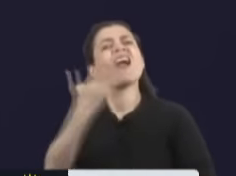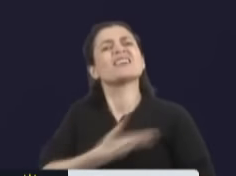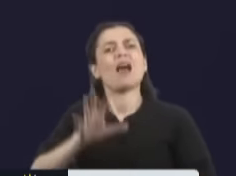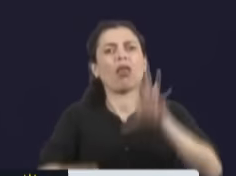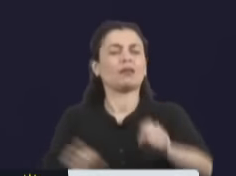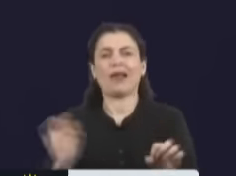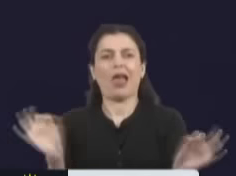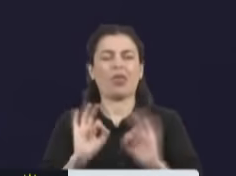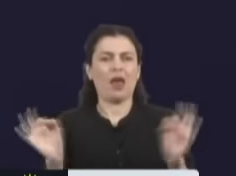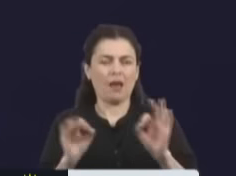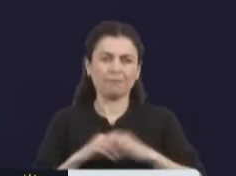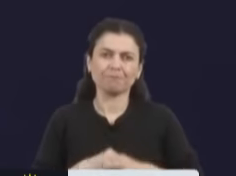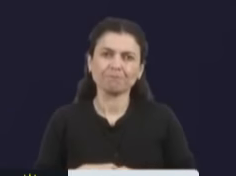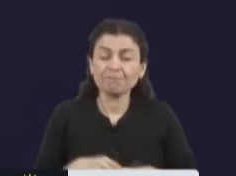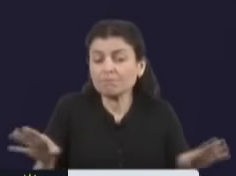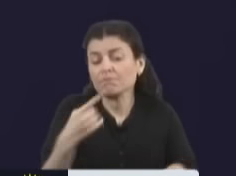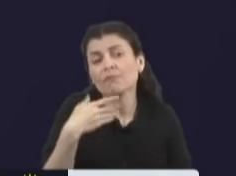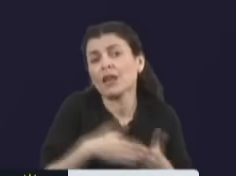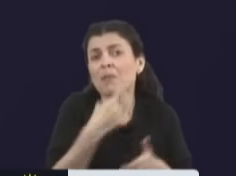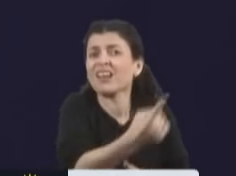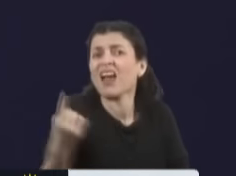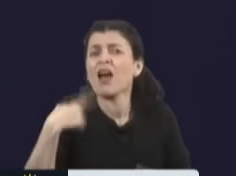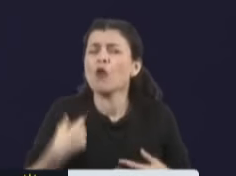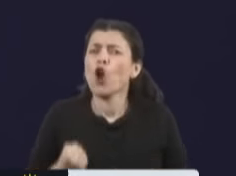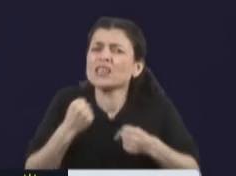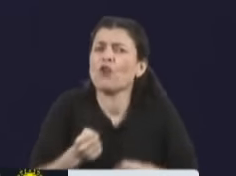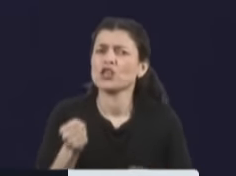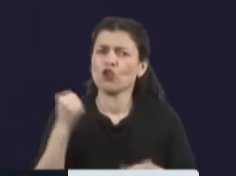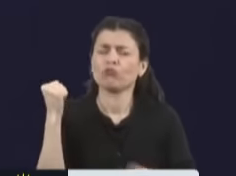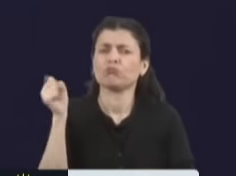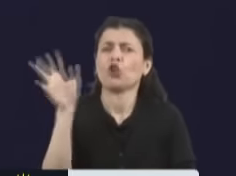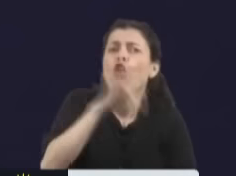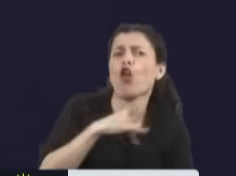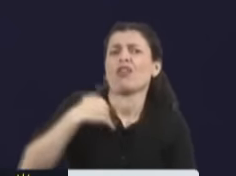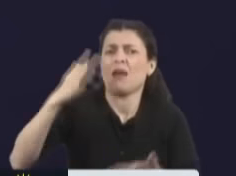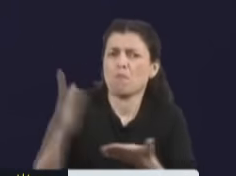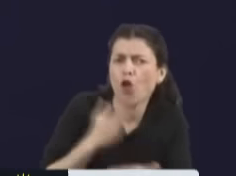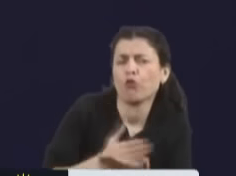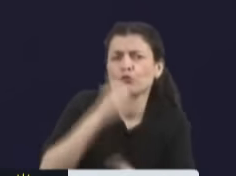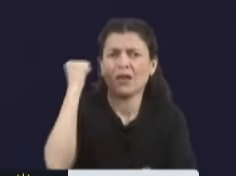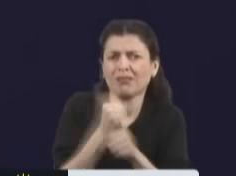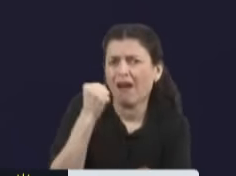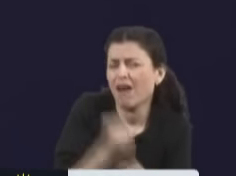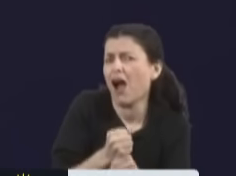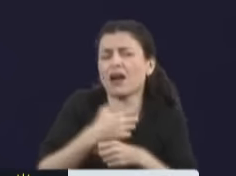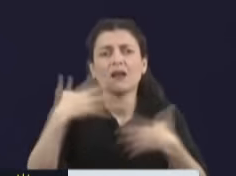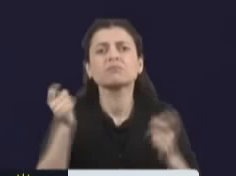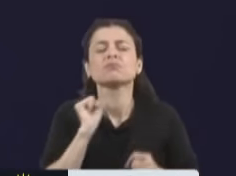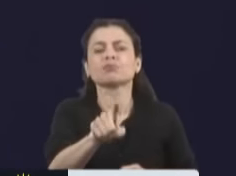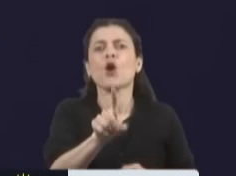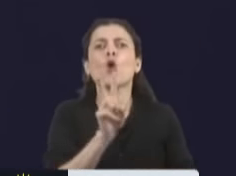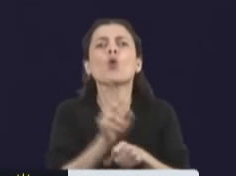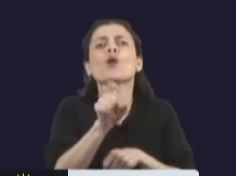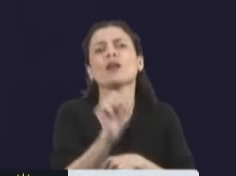decisión o que eh llevan a adelante ese sacrificio por producir producir algo para sí mismo